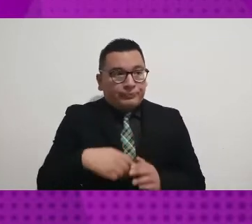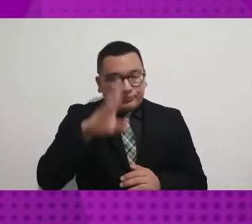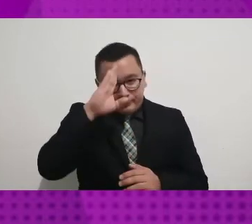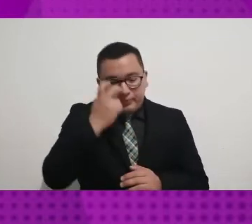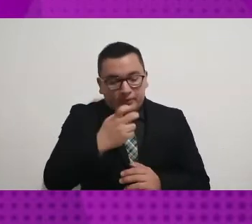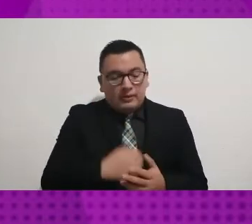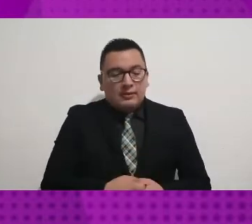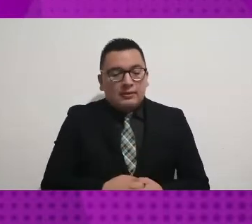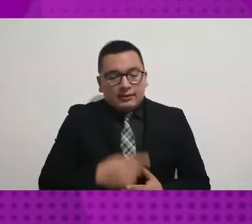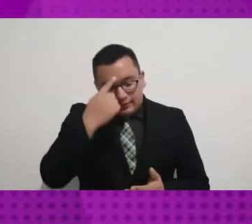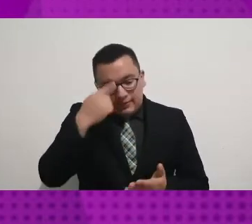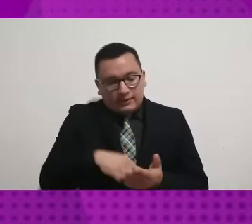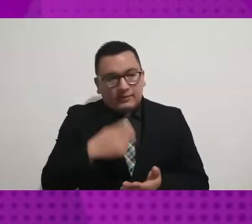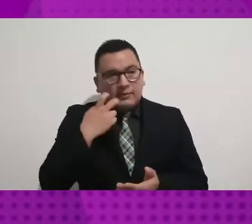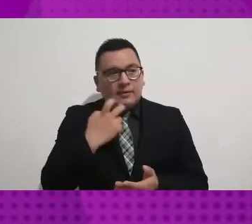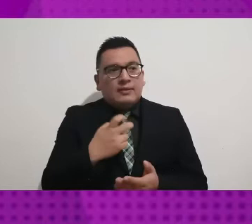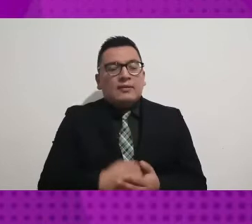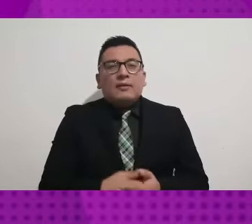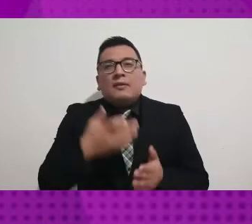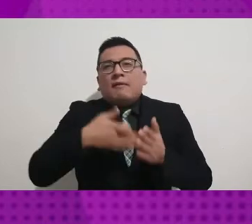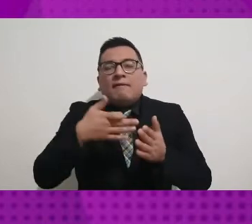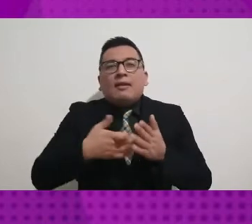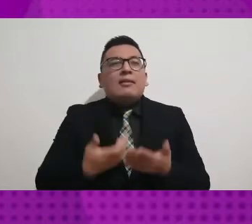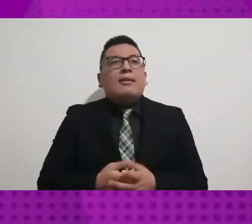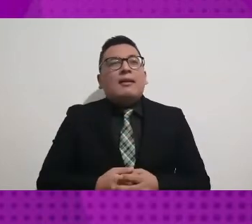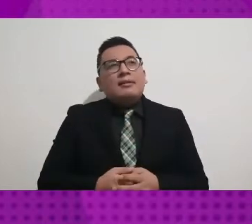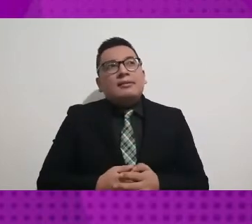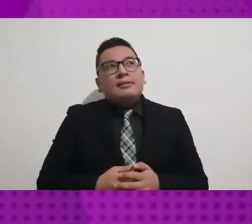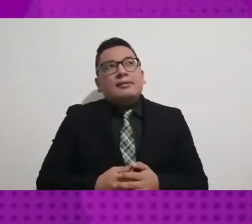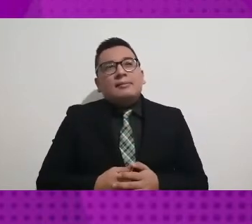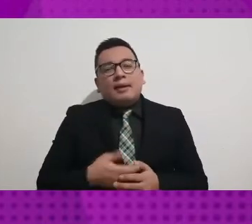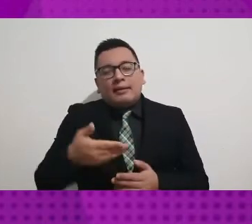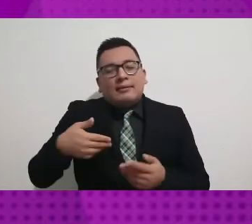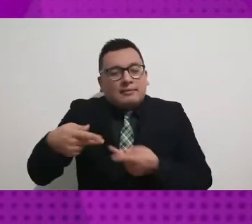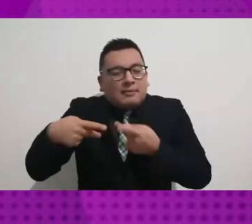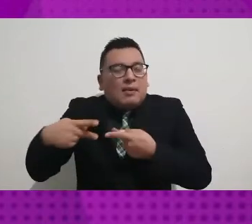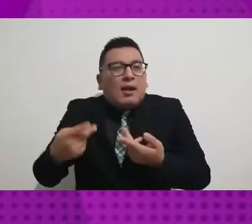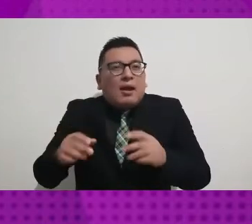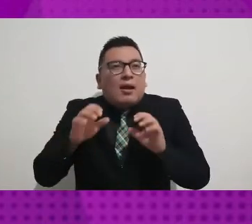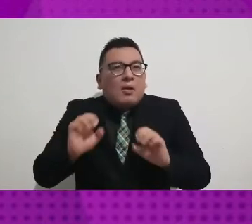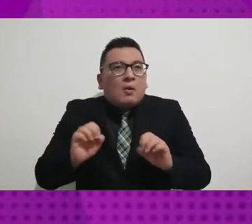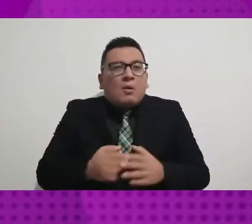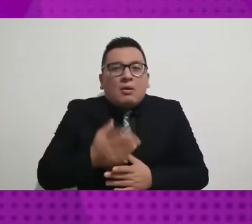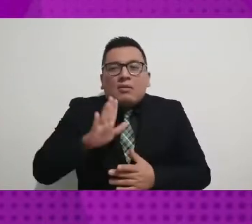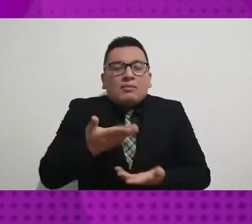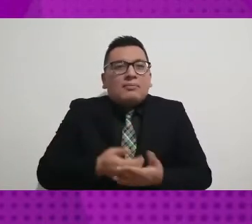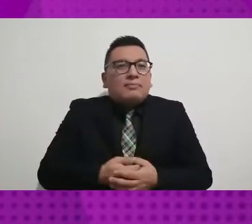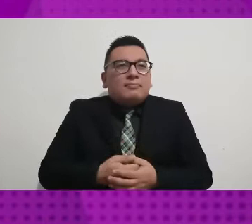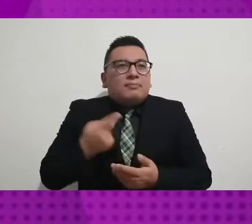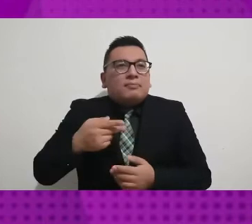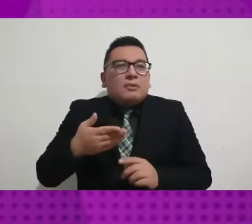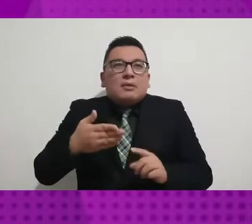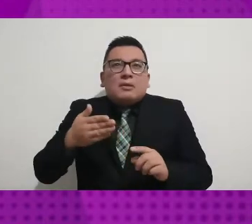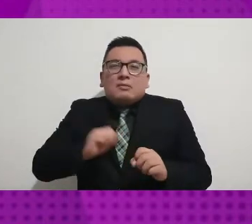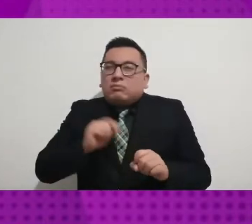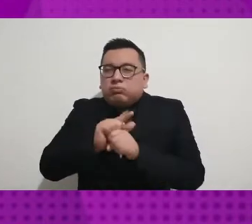poco refiriéndome a esta segunda parte, yo creo que eso es la falta de solidez o la falta de preparación o la idoneidad de